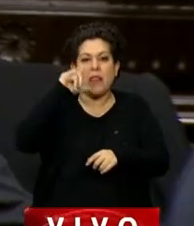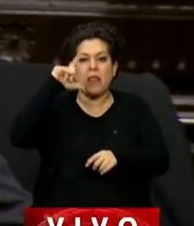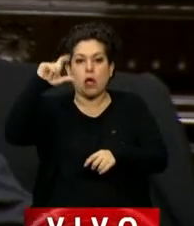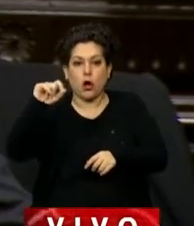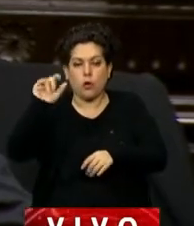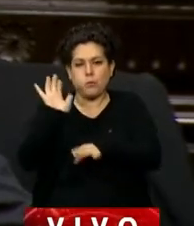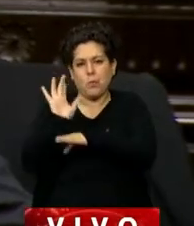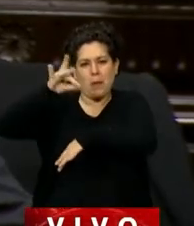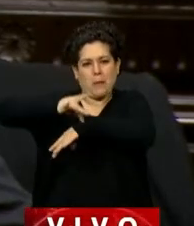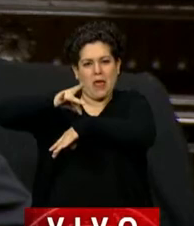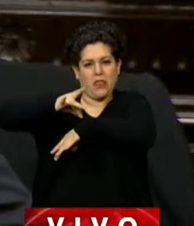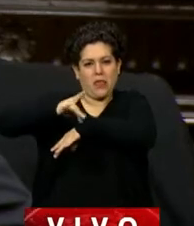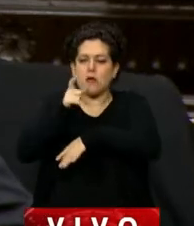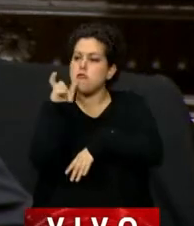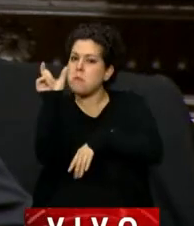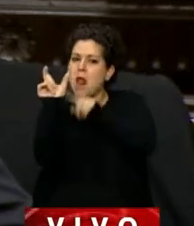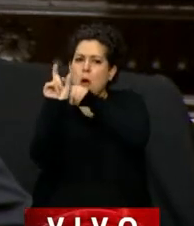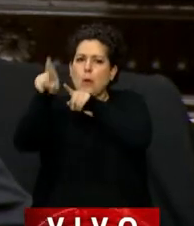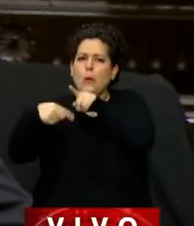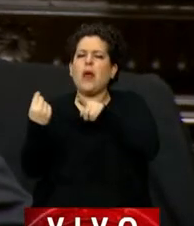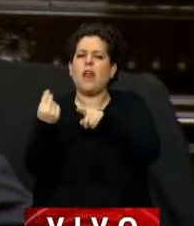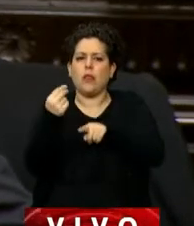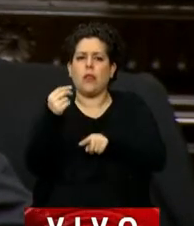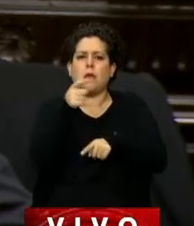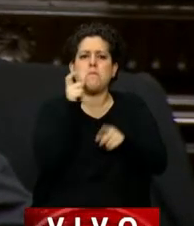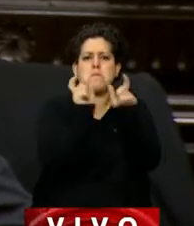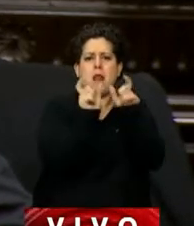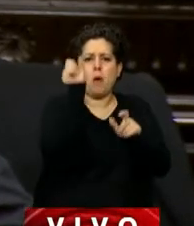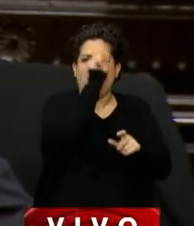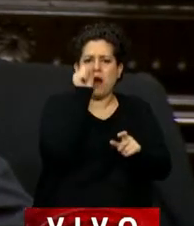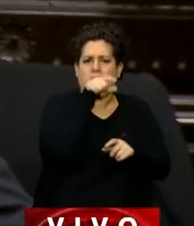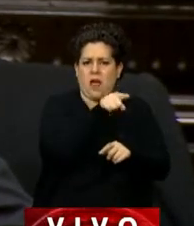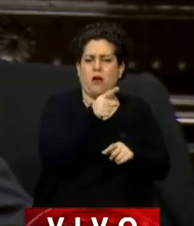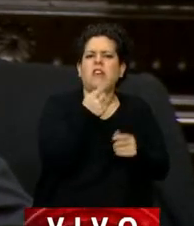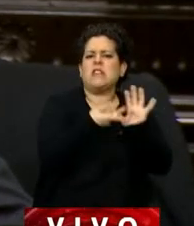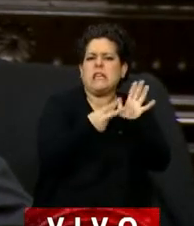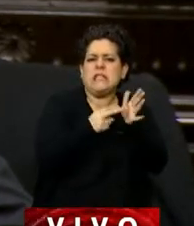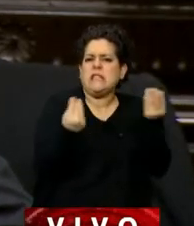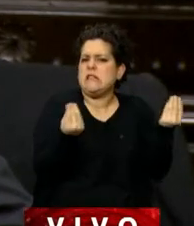un vocablo griego que en realidad significa